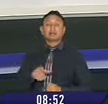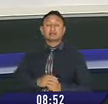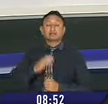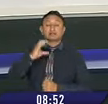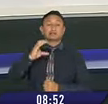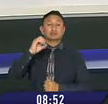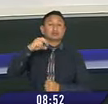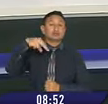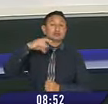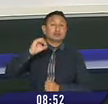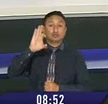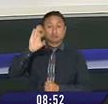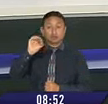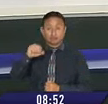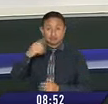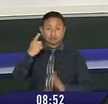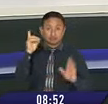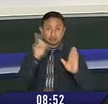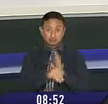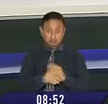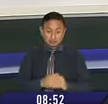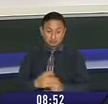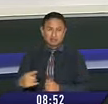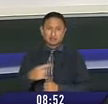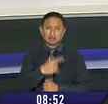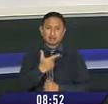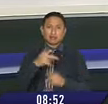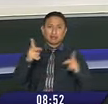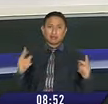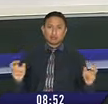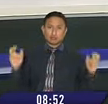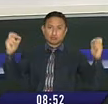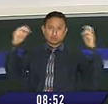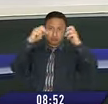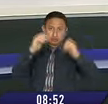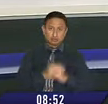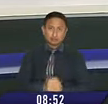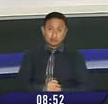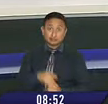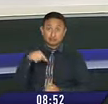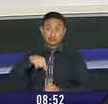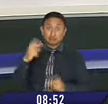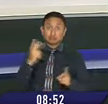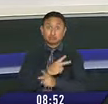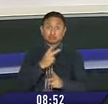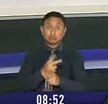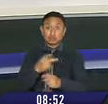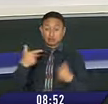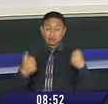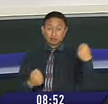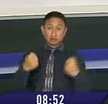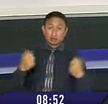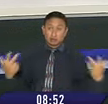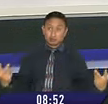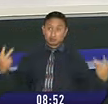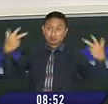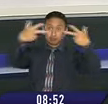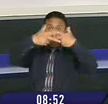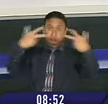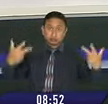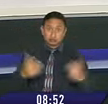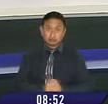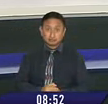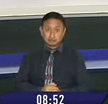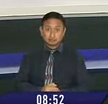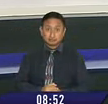Conocoto, al suroriente de Quito, denuncian el mal estado de un puente. Aseguran que es un peligro para los vehículos que circulan diariamente por la